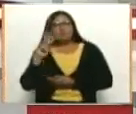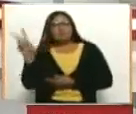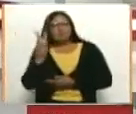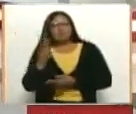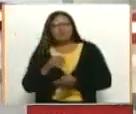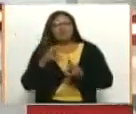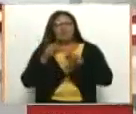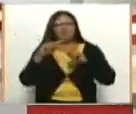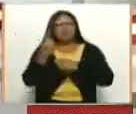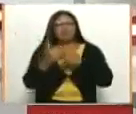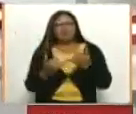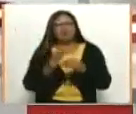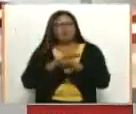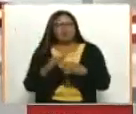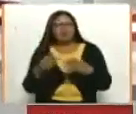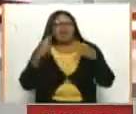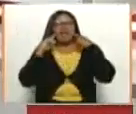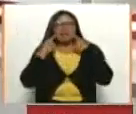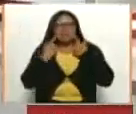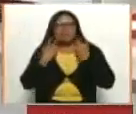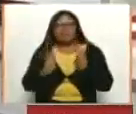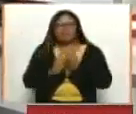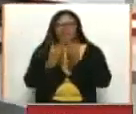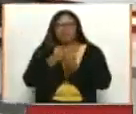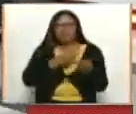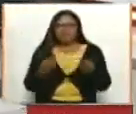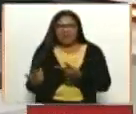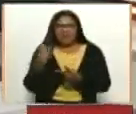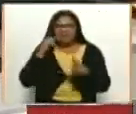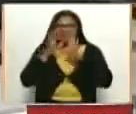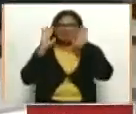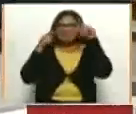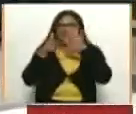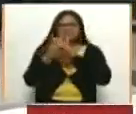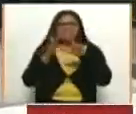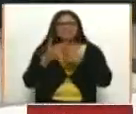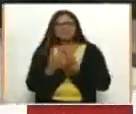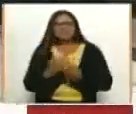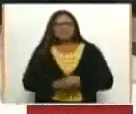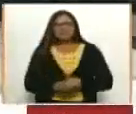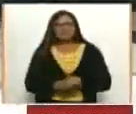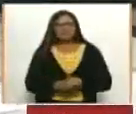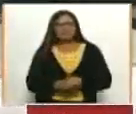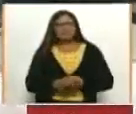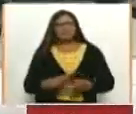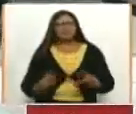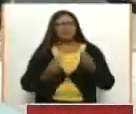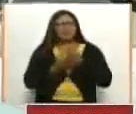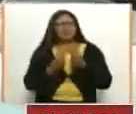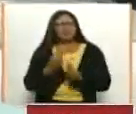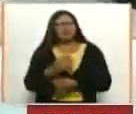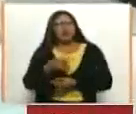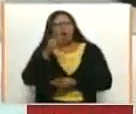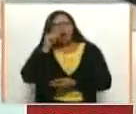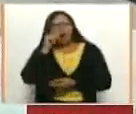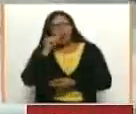mesa principal porque está Egma con nuestro invitado para abordar esta materia. Así es, ya estamos con Jean-Pierre Araya, él